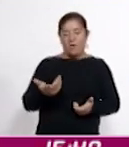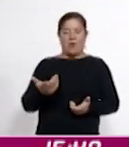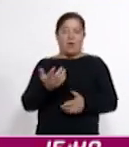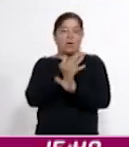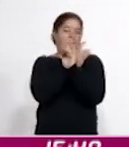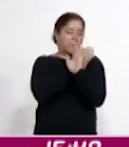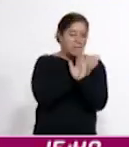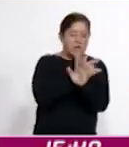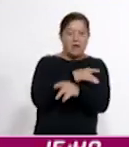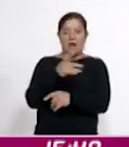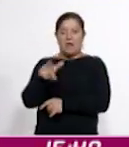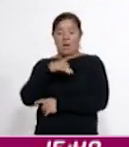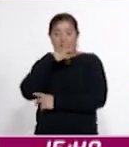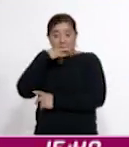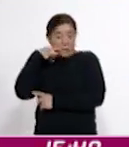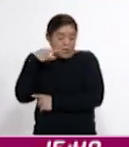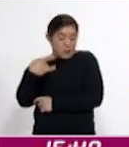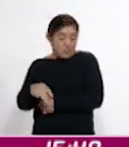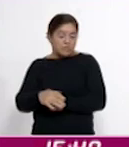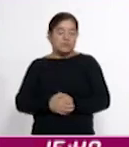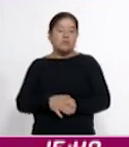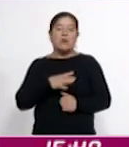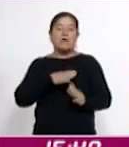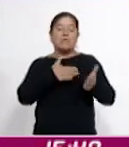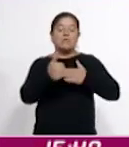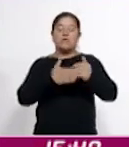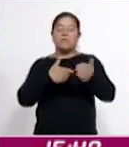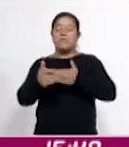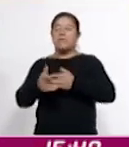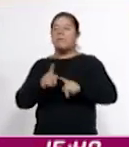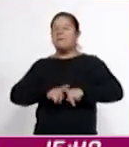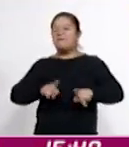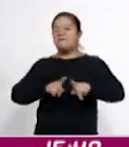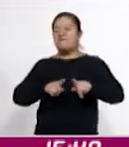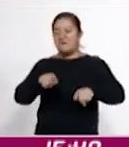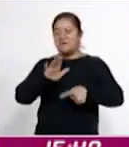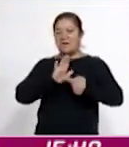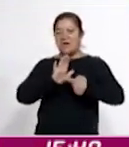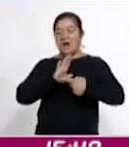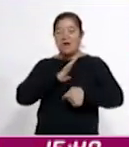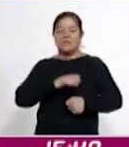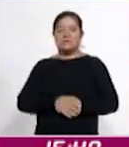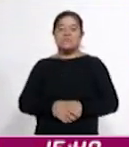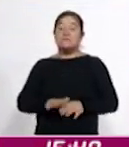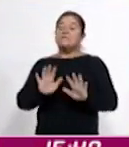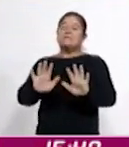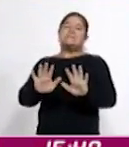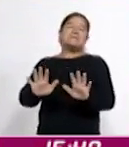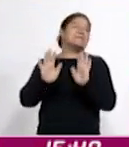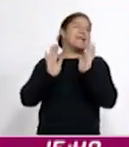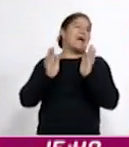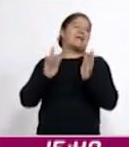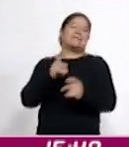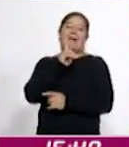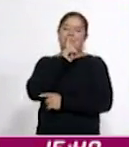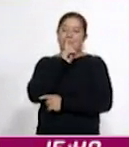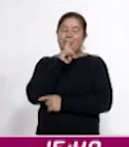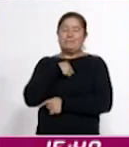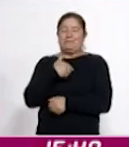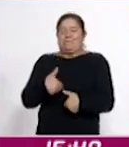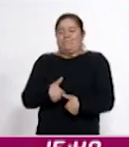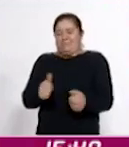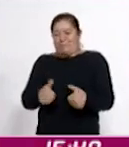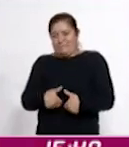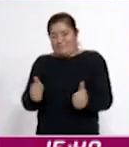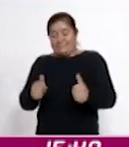a la diabla, que son los diversos modalidades de la carpa que se presentan. No, ya ni le siga a esta hora, de verdad que ya se nos abrió el apetito.